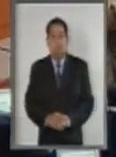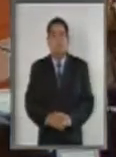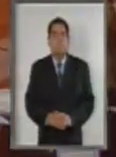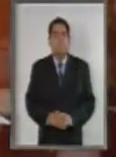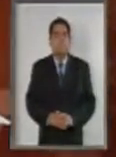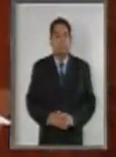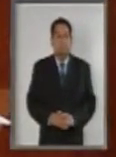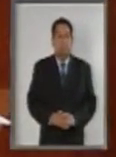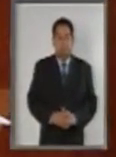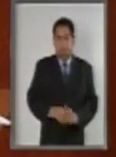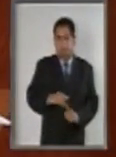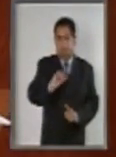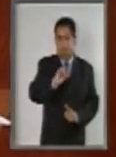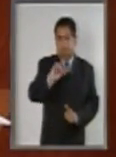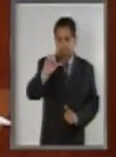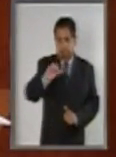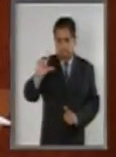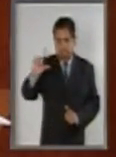distinguidos